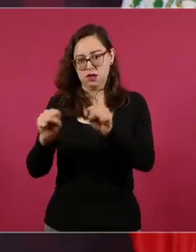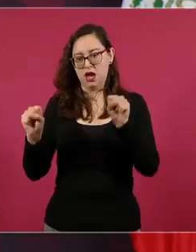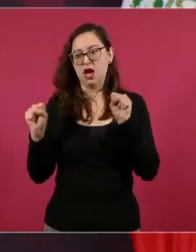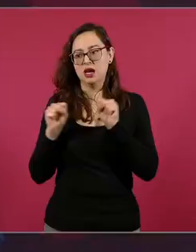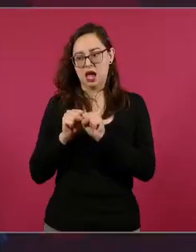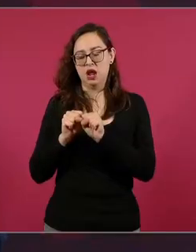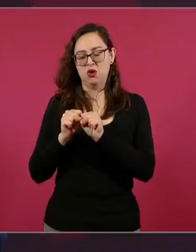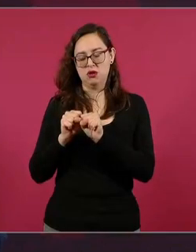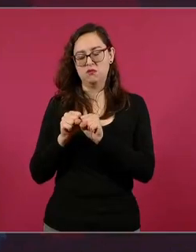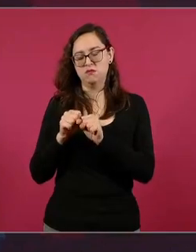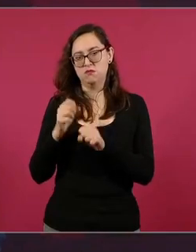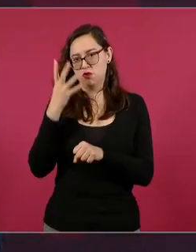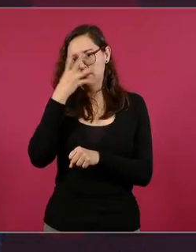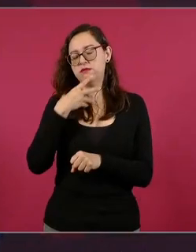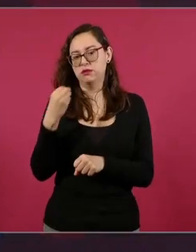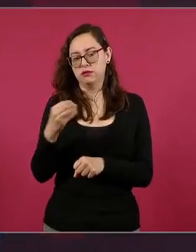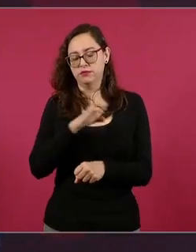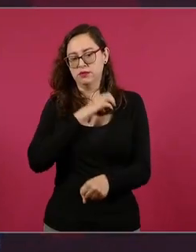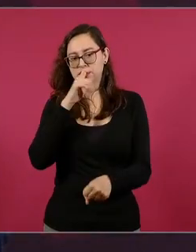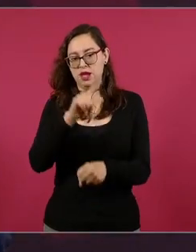principal tres veces,